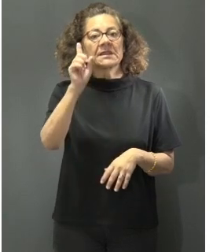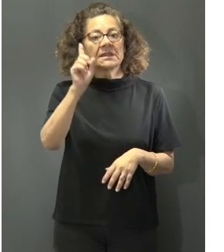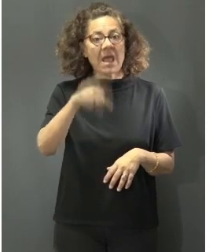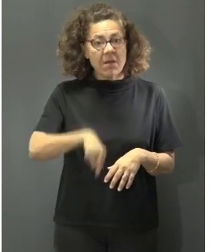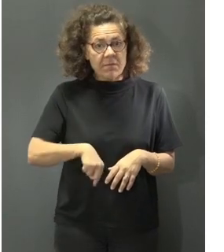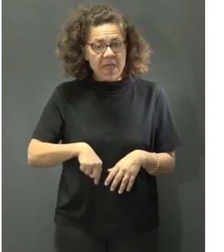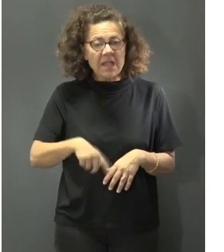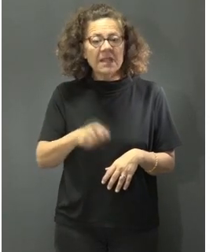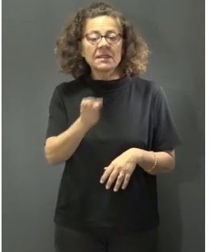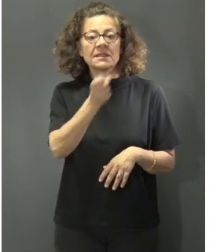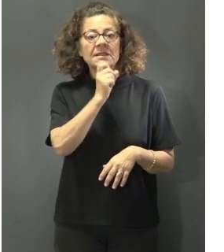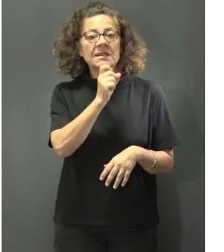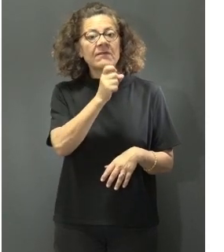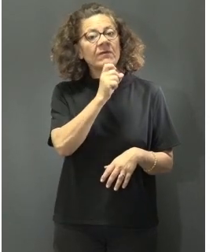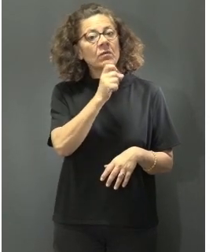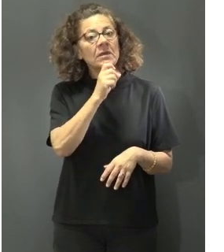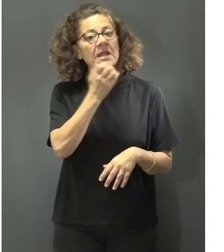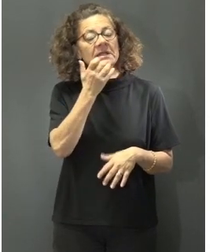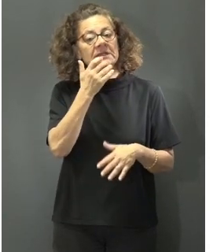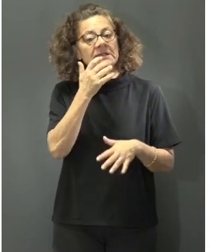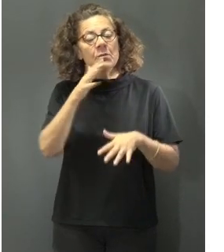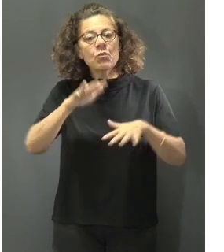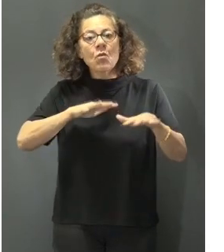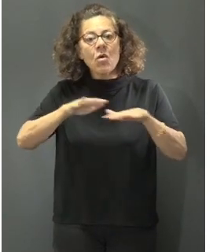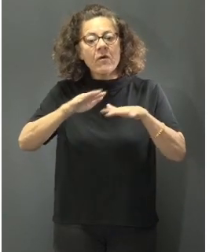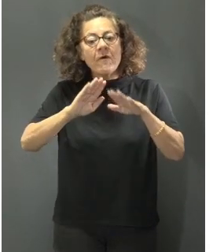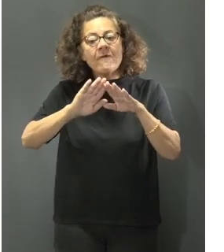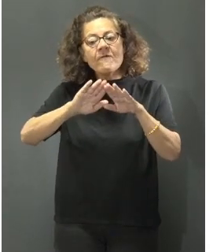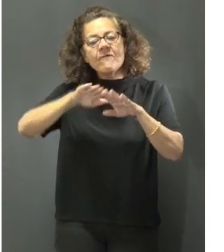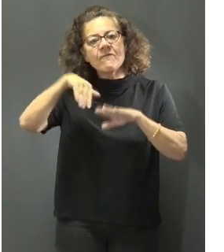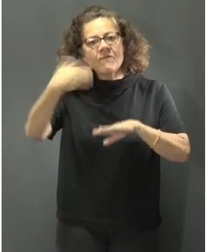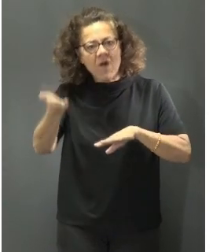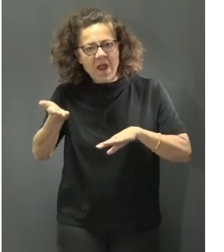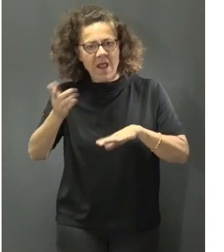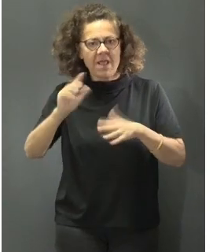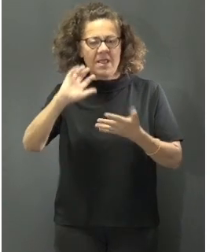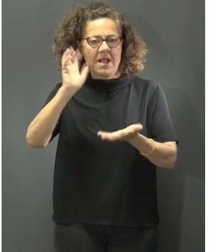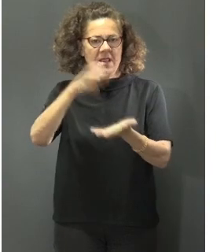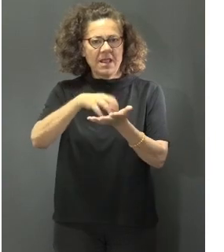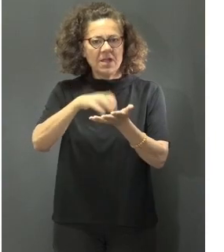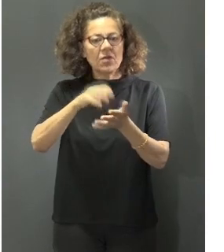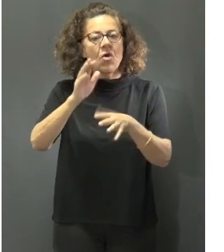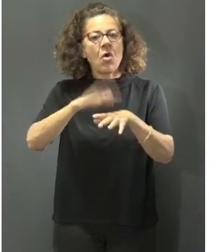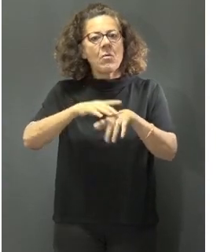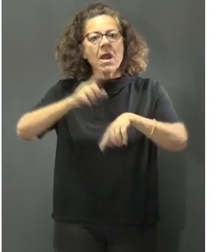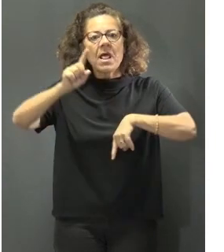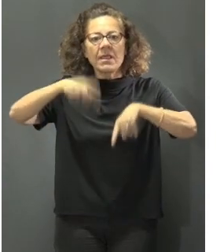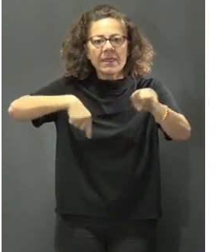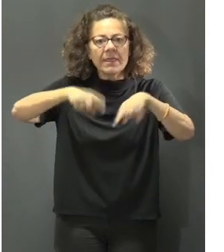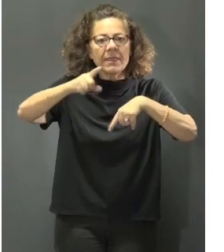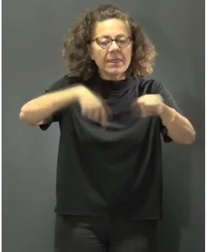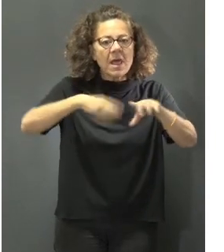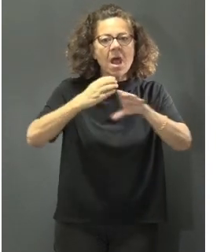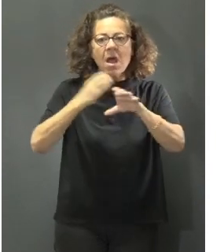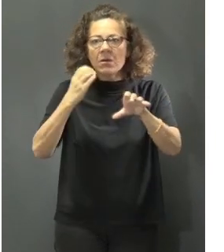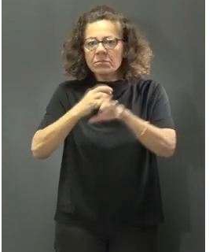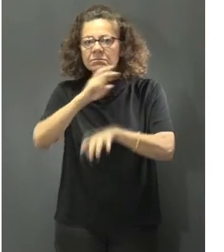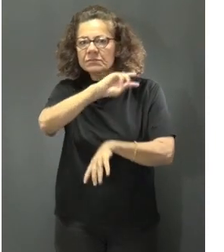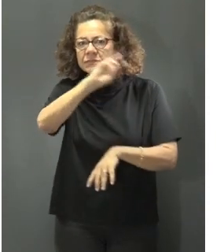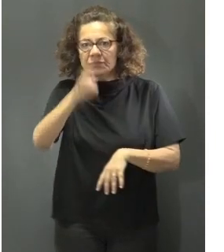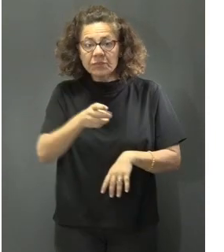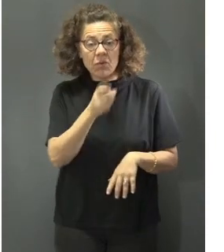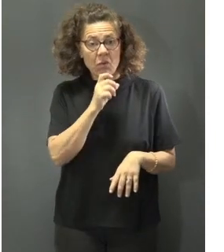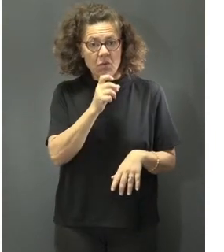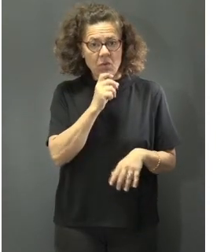También tenían dificultades para desplazarse fuera del centro, para poder utilizar los medios de transporte. Y bueno, pues